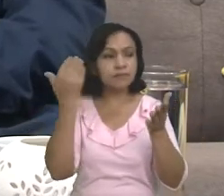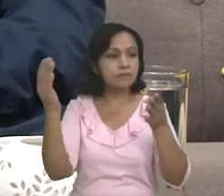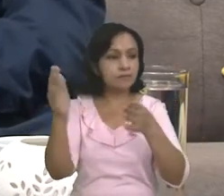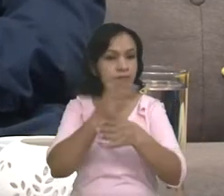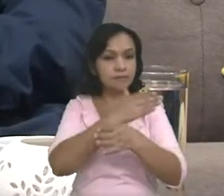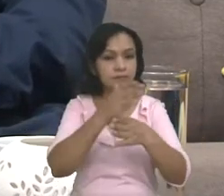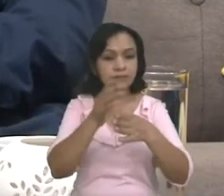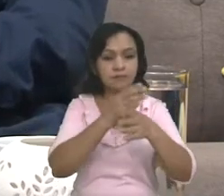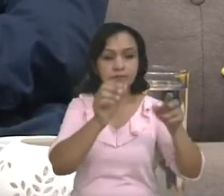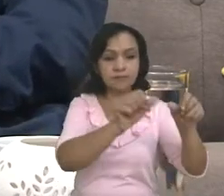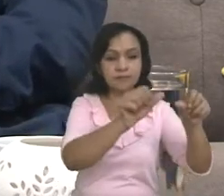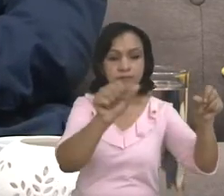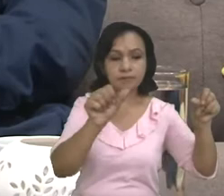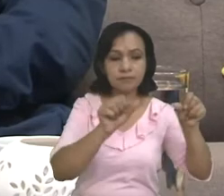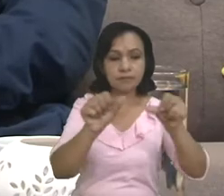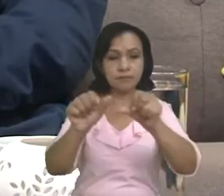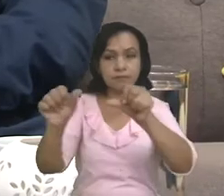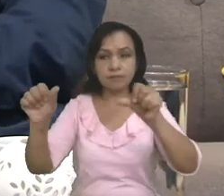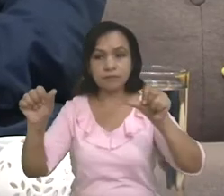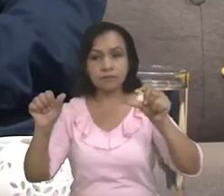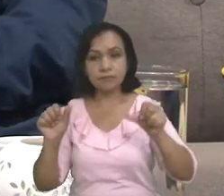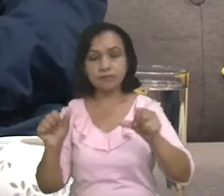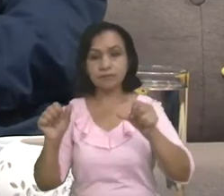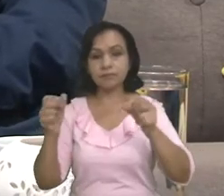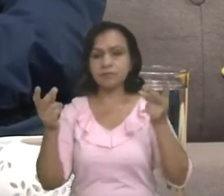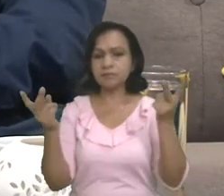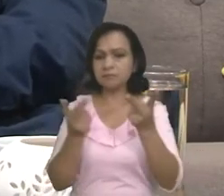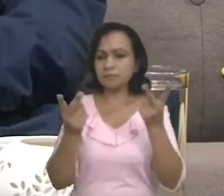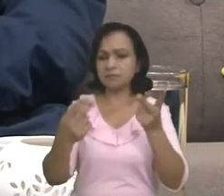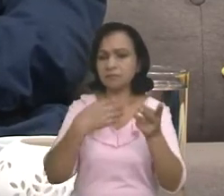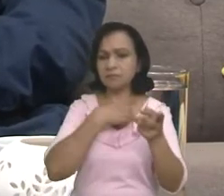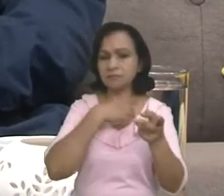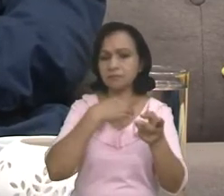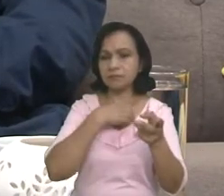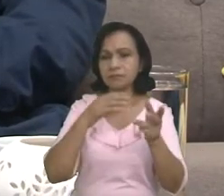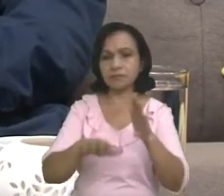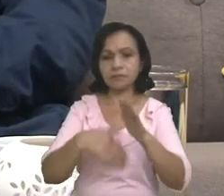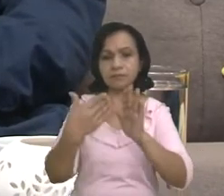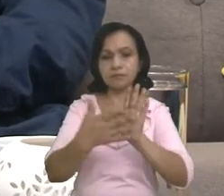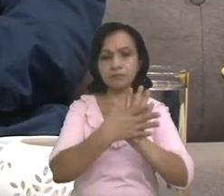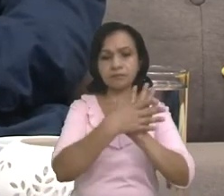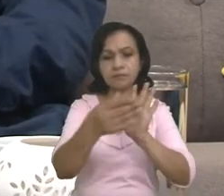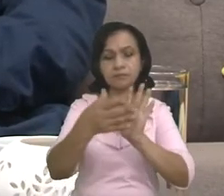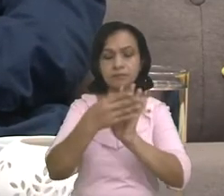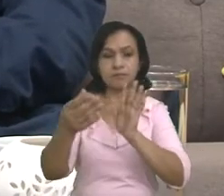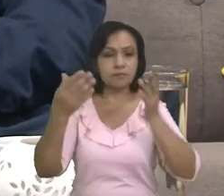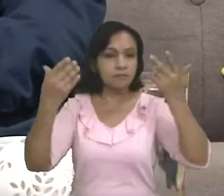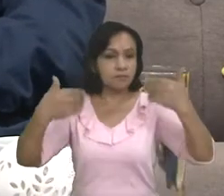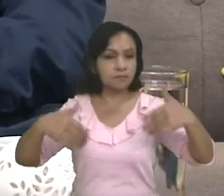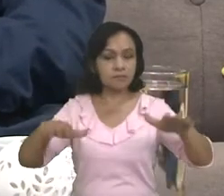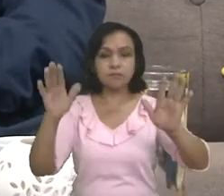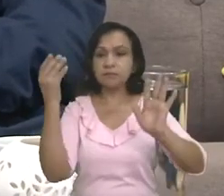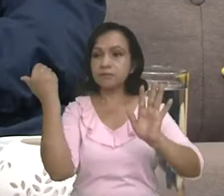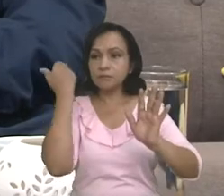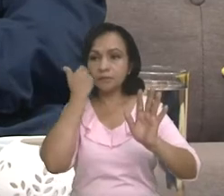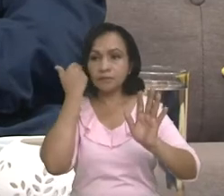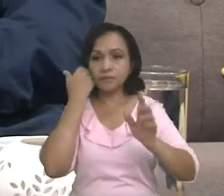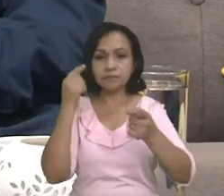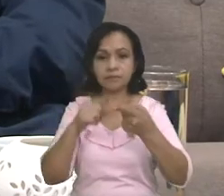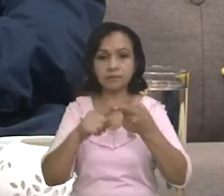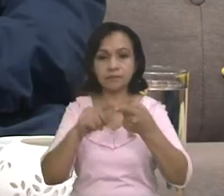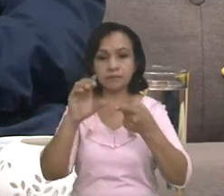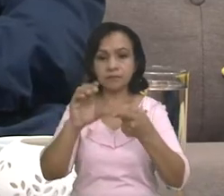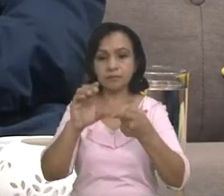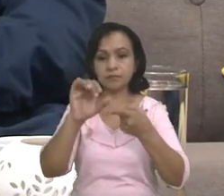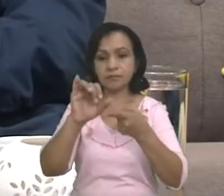de animales que somos peder osea que convive con ellos y se transmiten la enfermedad de manera natural ahí tenemos la civeta